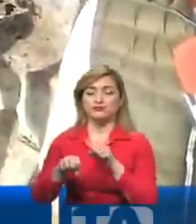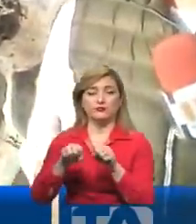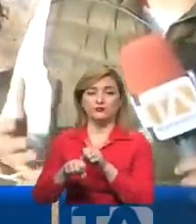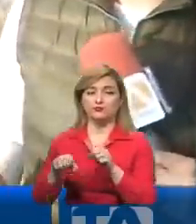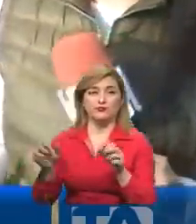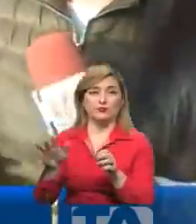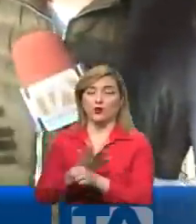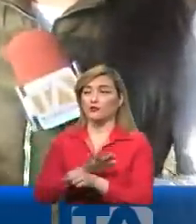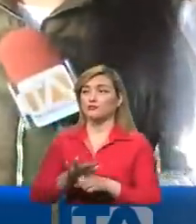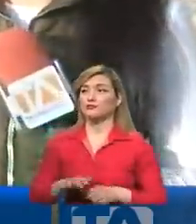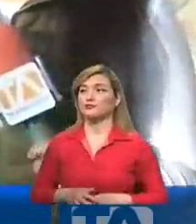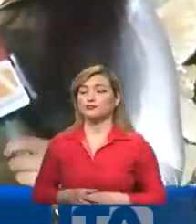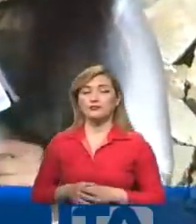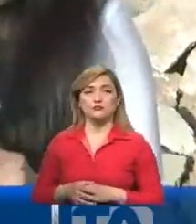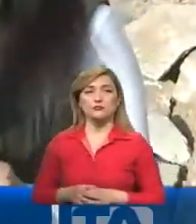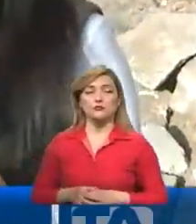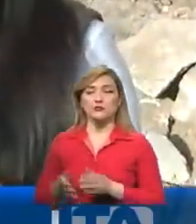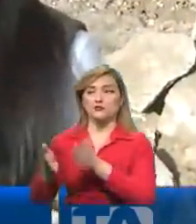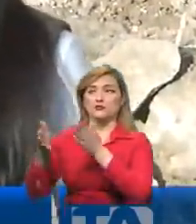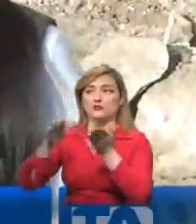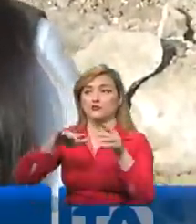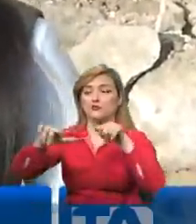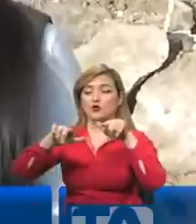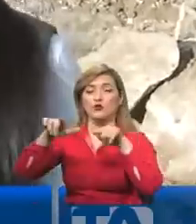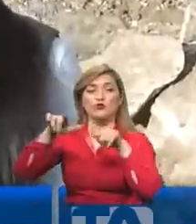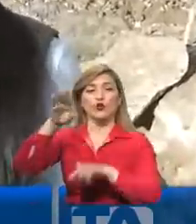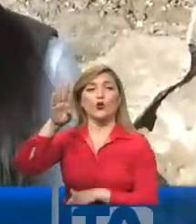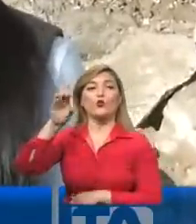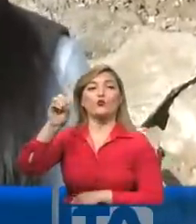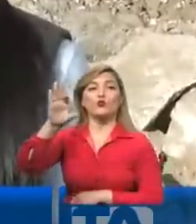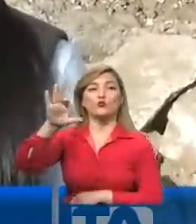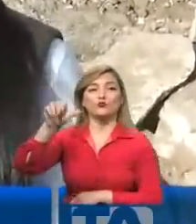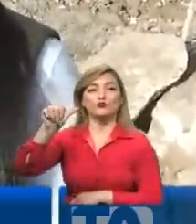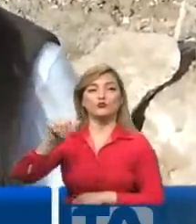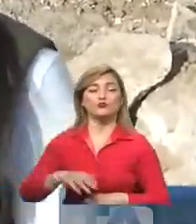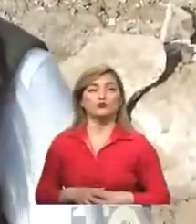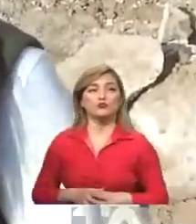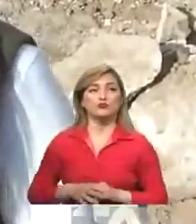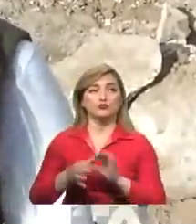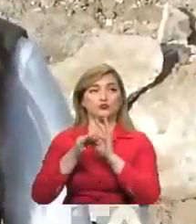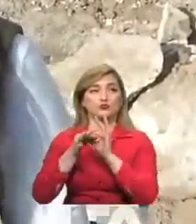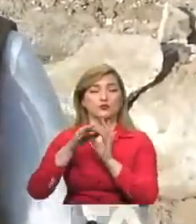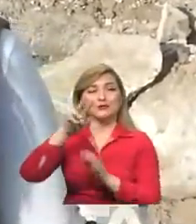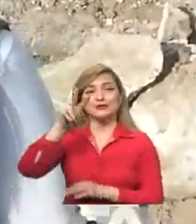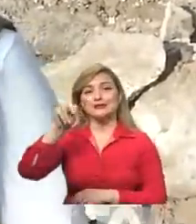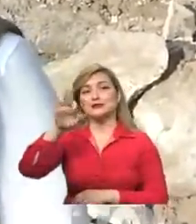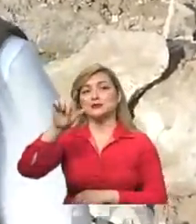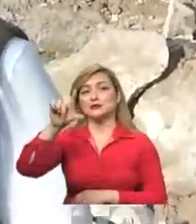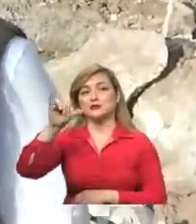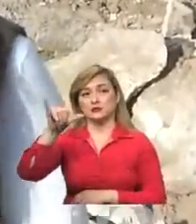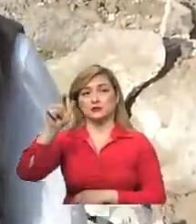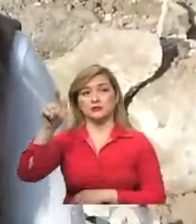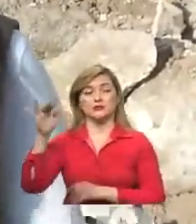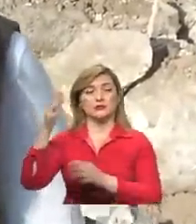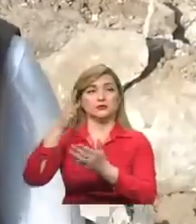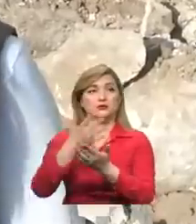dejado este colapso estructural aquí en el sector de La Bota. Nuestra compañera Natalie Jiménez se dirigió a este sitio el día de ayer